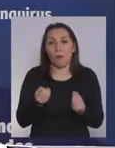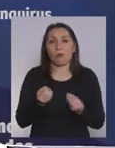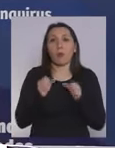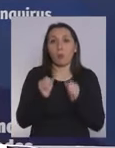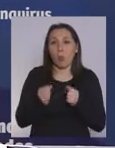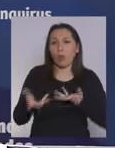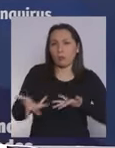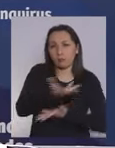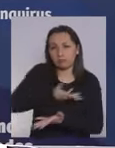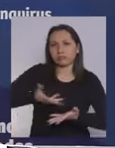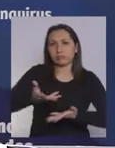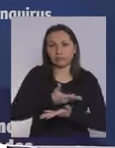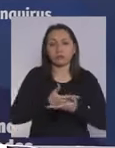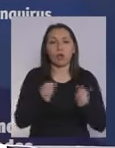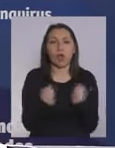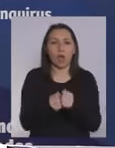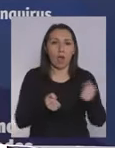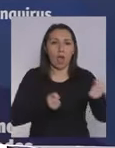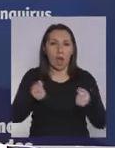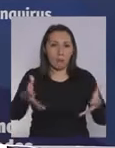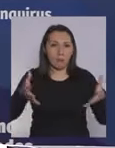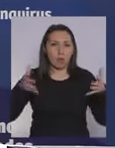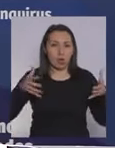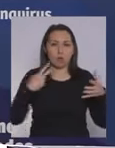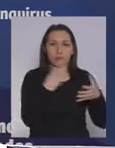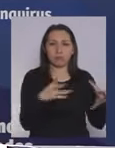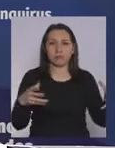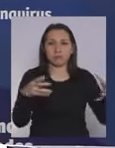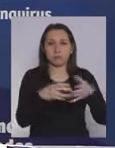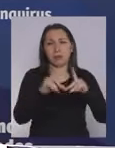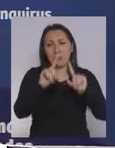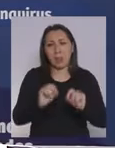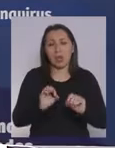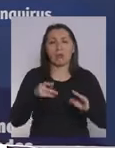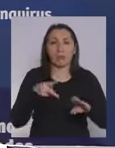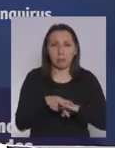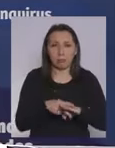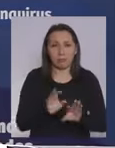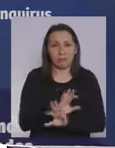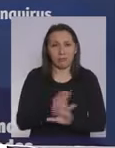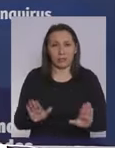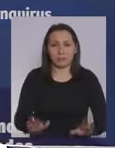dialogar con los camioneros para evitar esta paralización